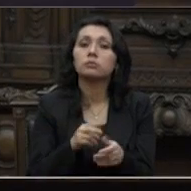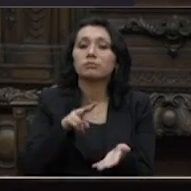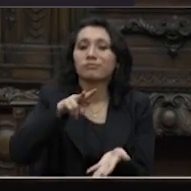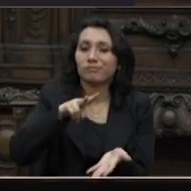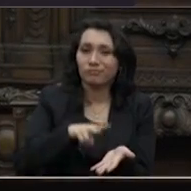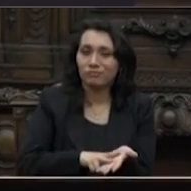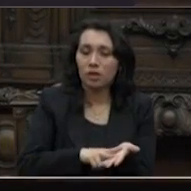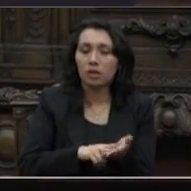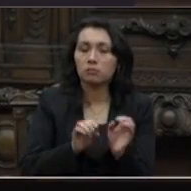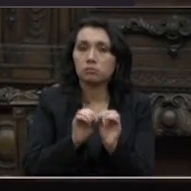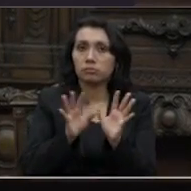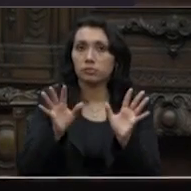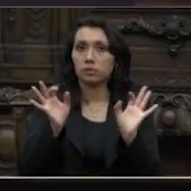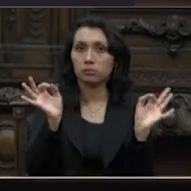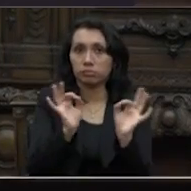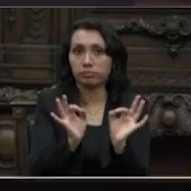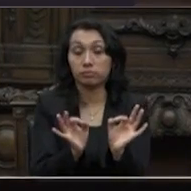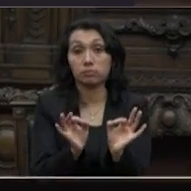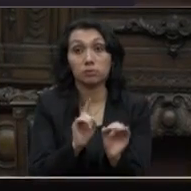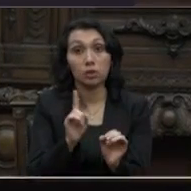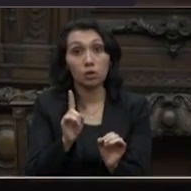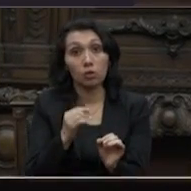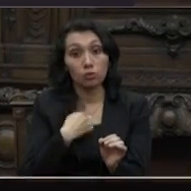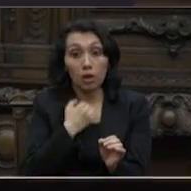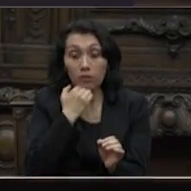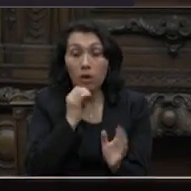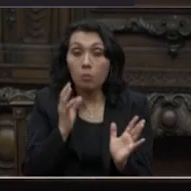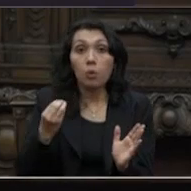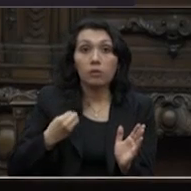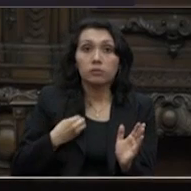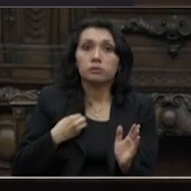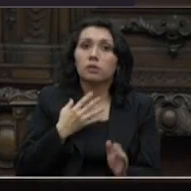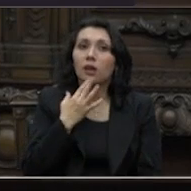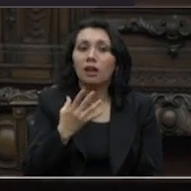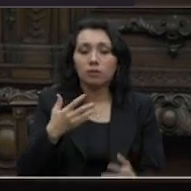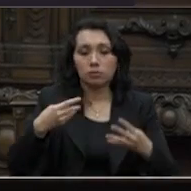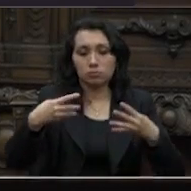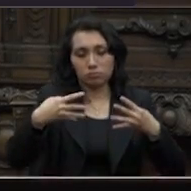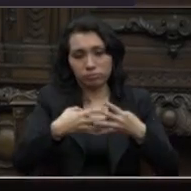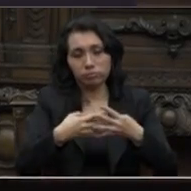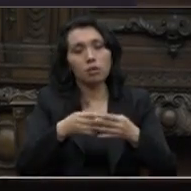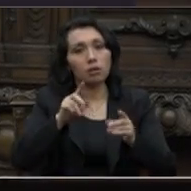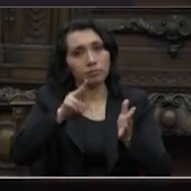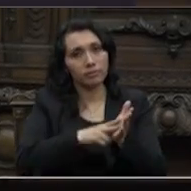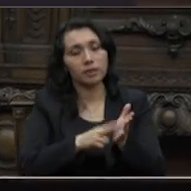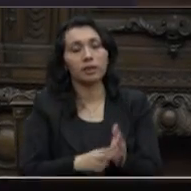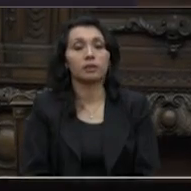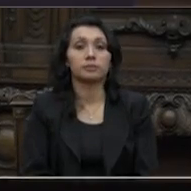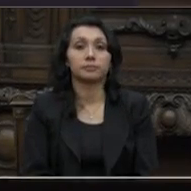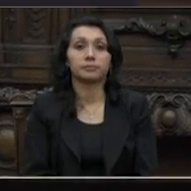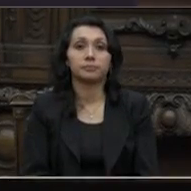realmente, explícitamente creo yo, si no me corrigen, se habla de interseccionalidad como tal. O